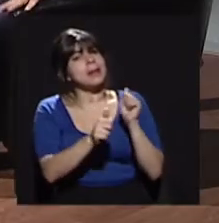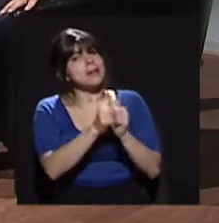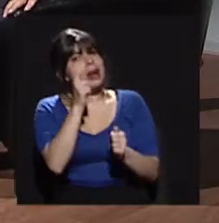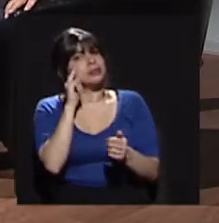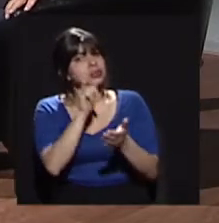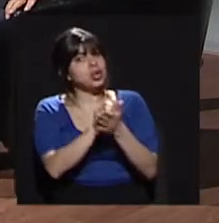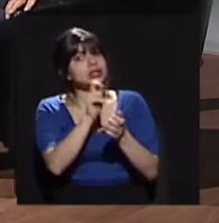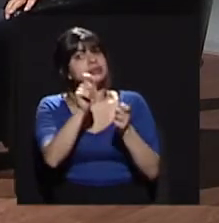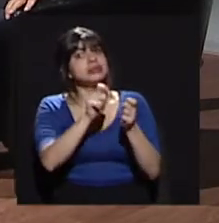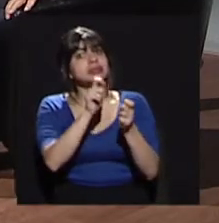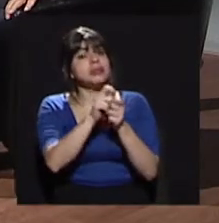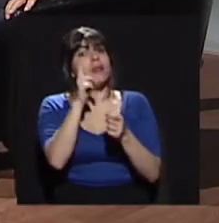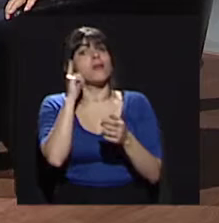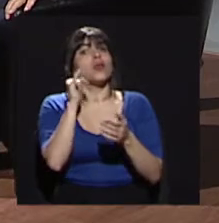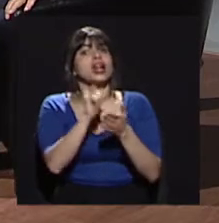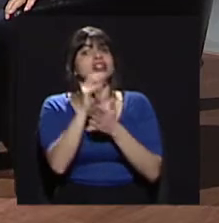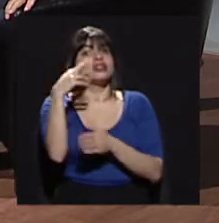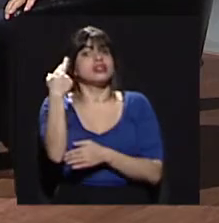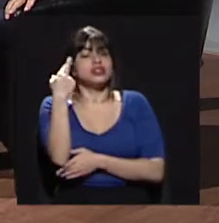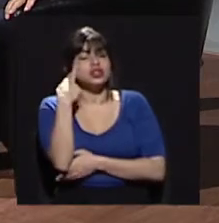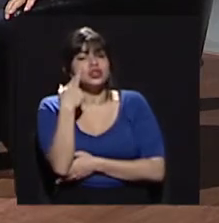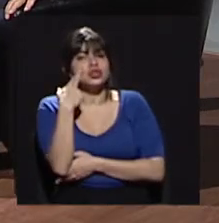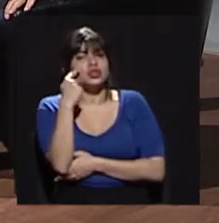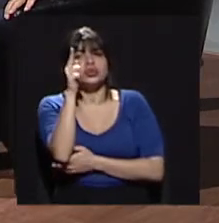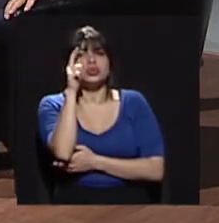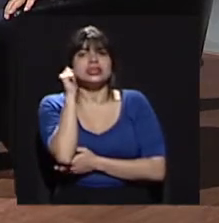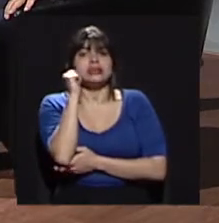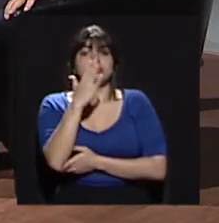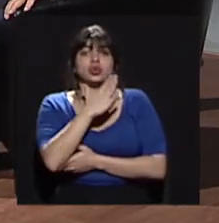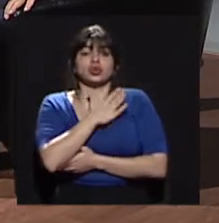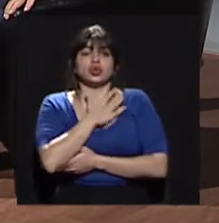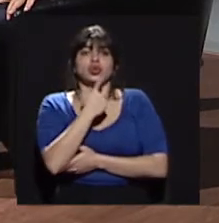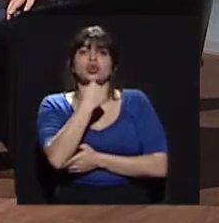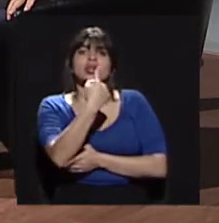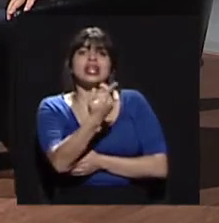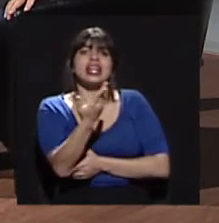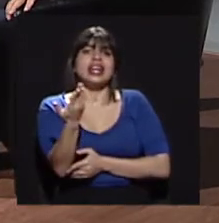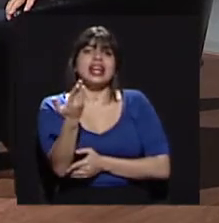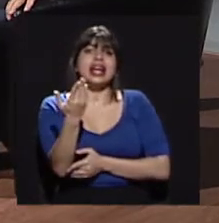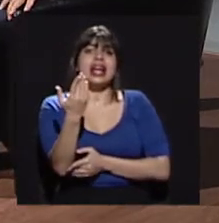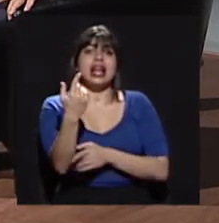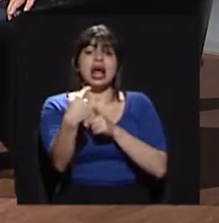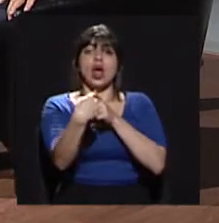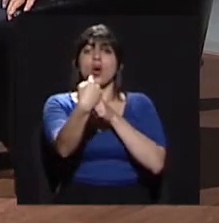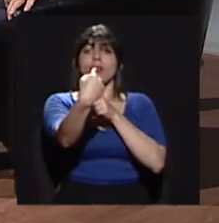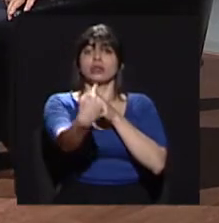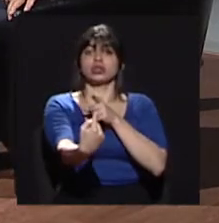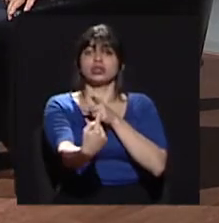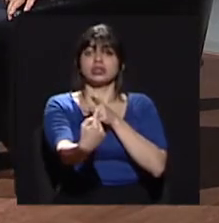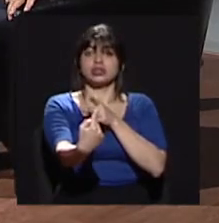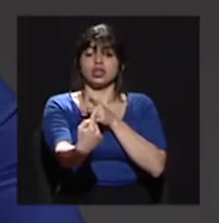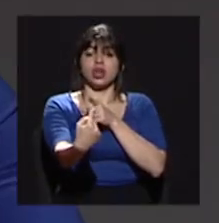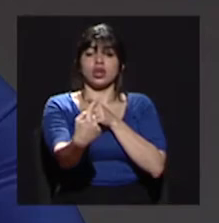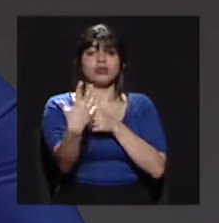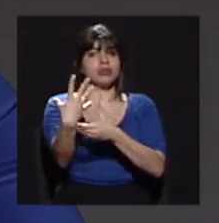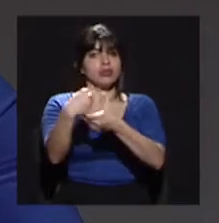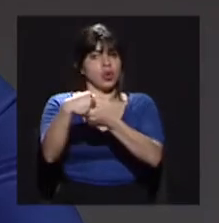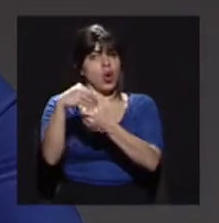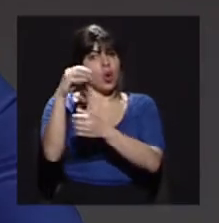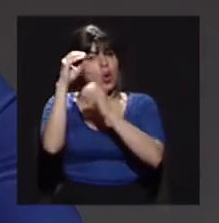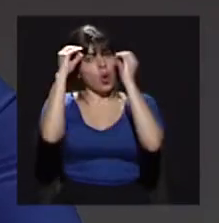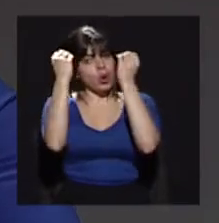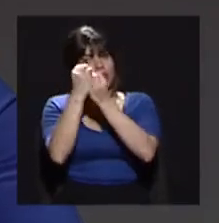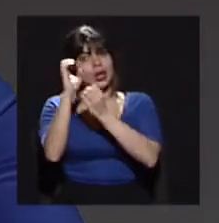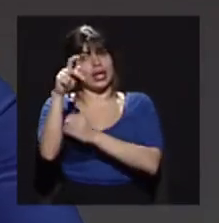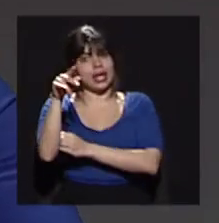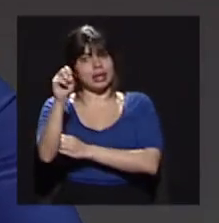precisamente por eso don guillermo yo le digo que es que la oposición donde incluyó a don ottón ya doña